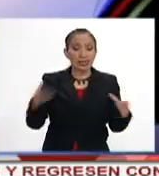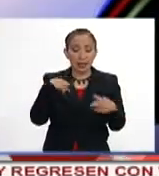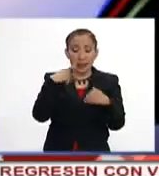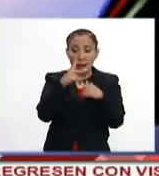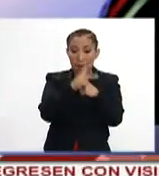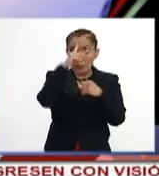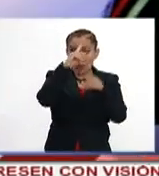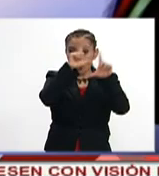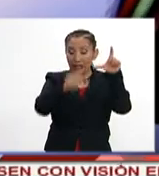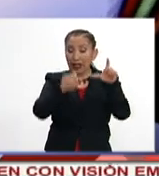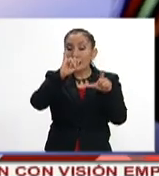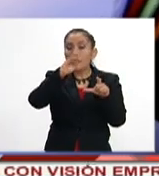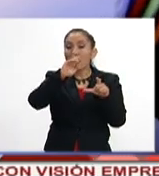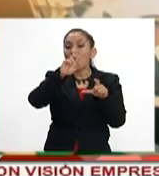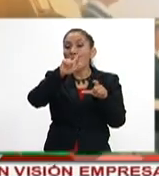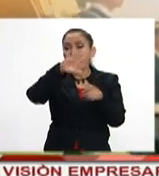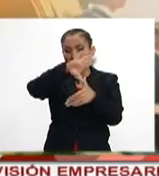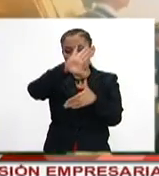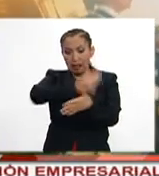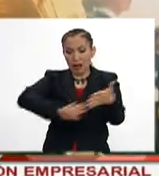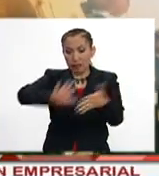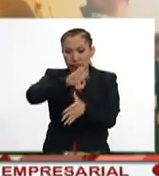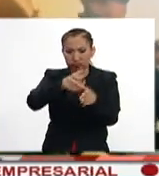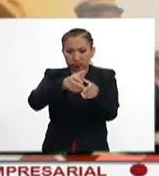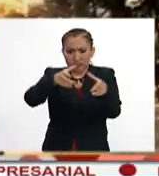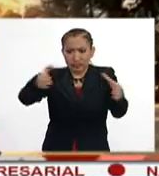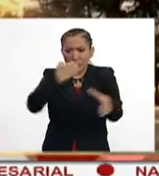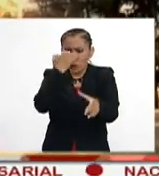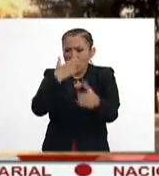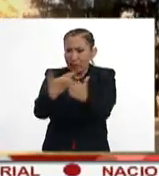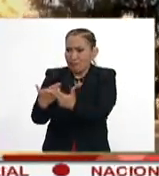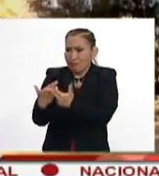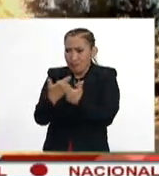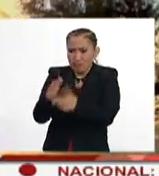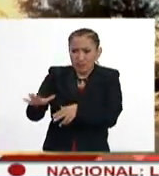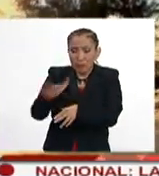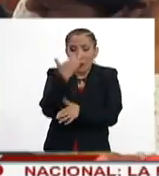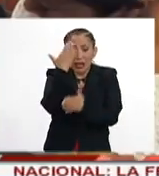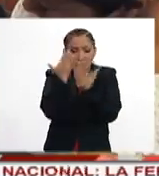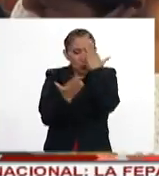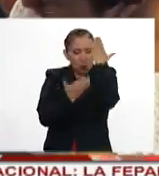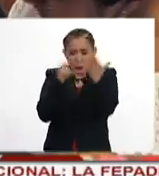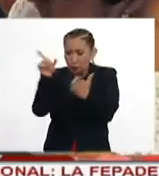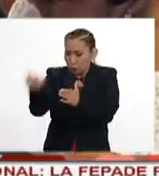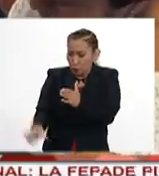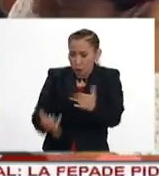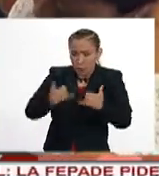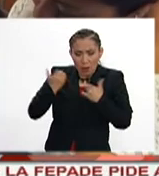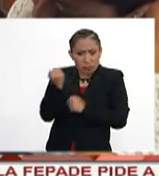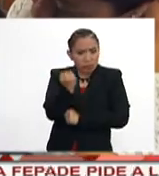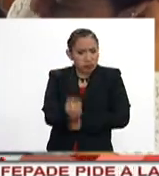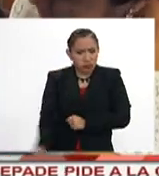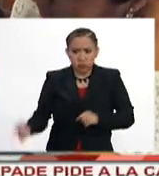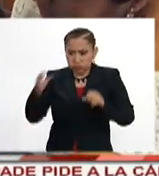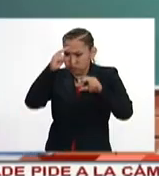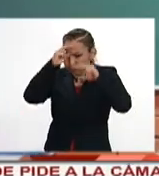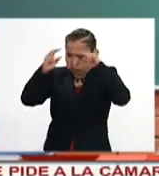país sino de Iberoamérica, y pues nosotros estamos muy orgullosos, ¿verdad? Porque nuestros estudiantes son jóvenes muy